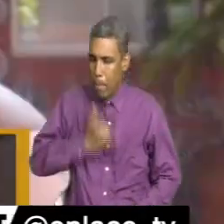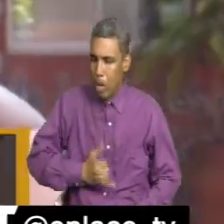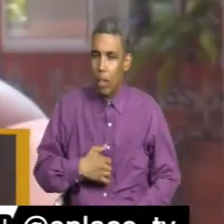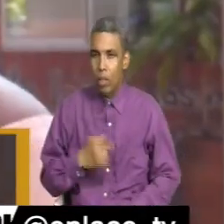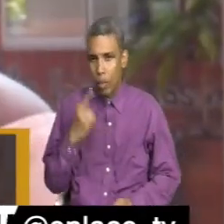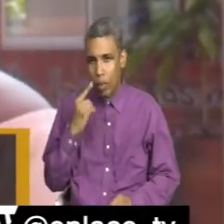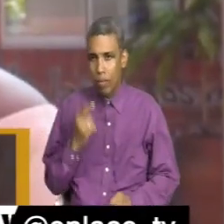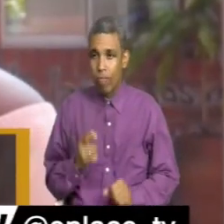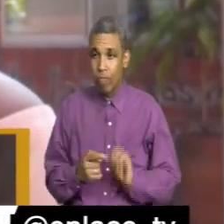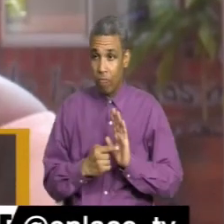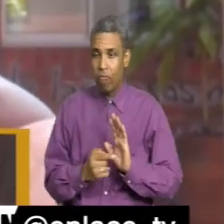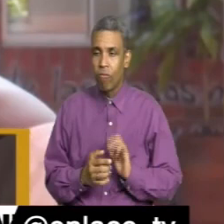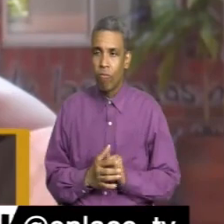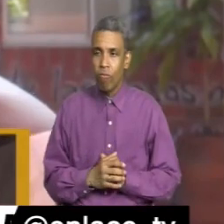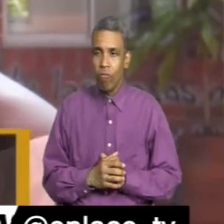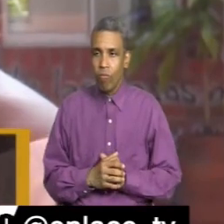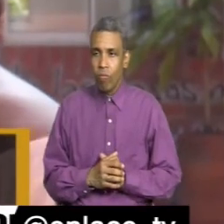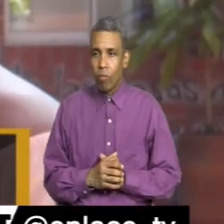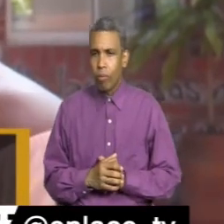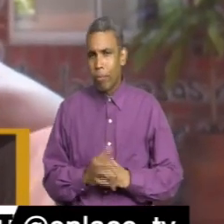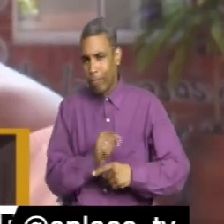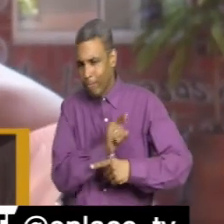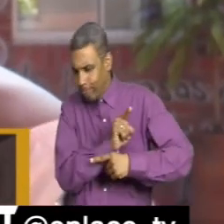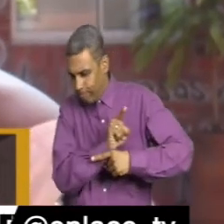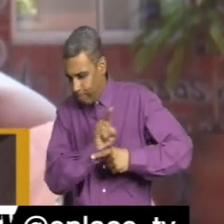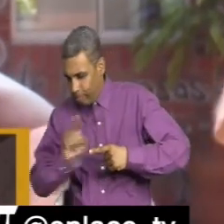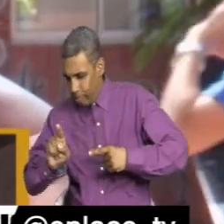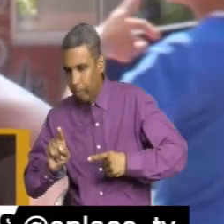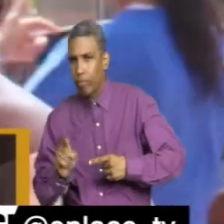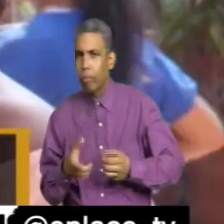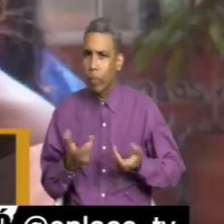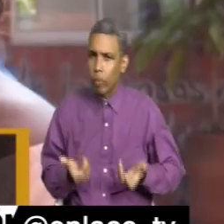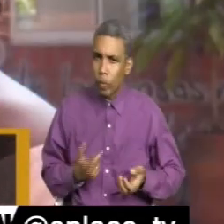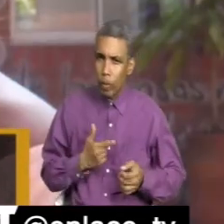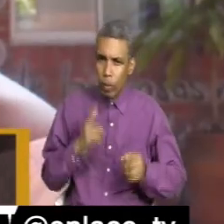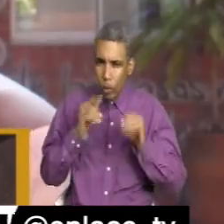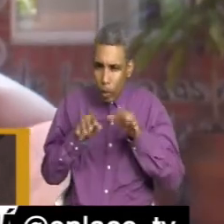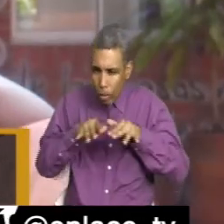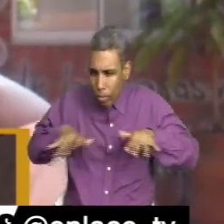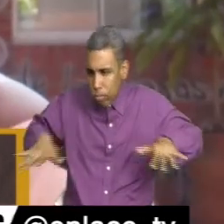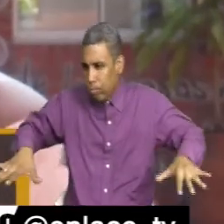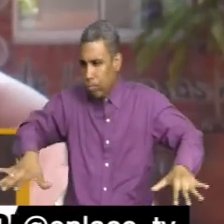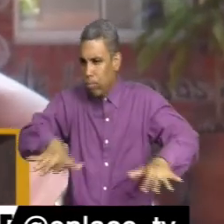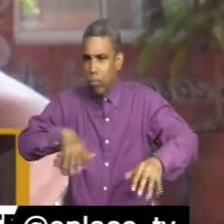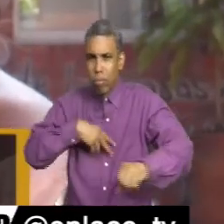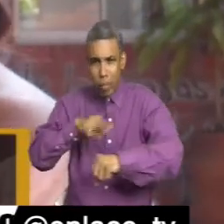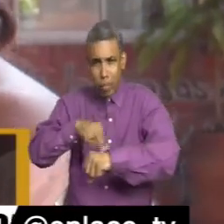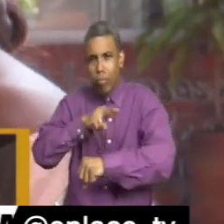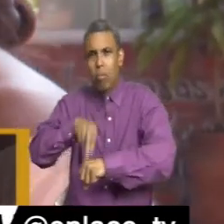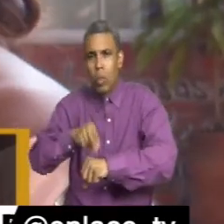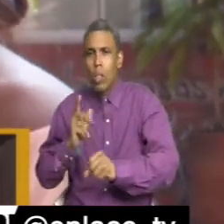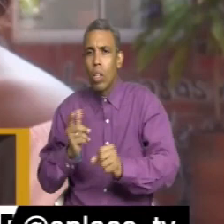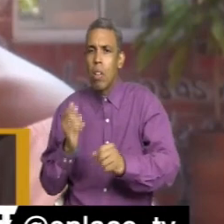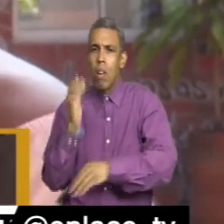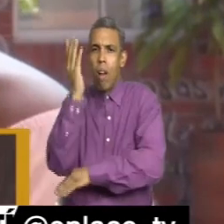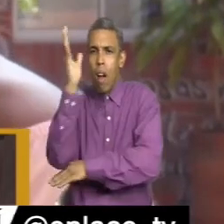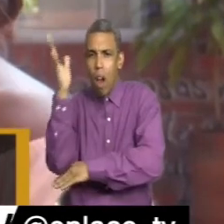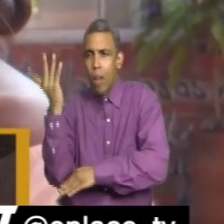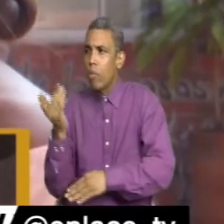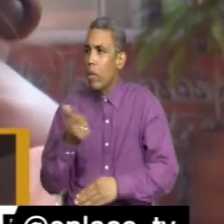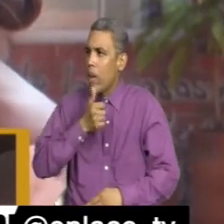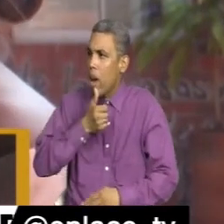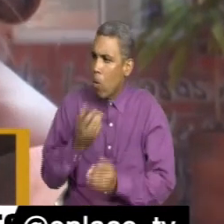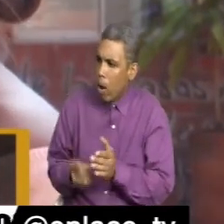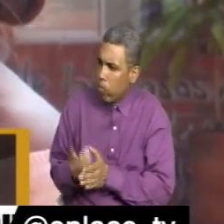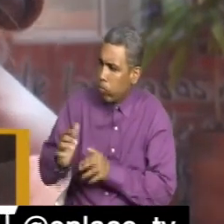ecosistema. Bueno, estamos trabajando durante toda esta semana todo lo que tiene que ver con el cuidado del medio ambiente, que los niños desde chiquitos conozcan, digamos, todo el